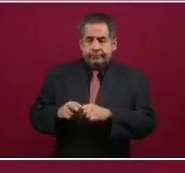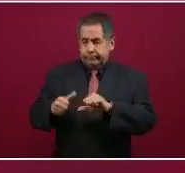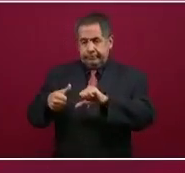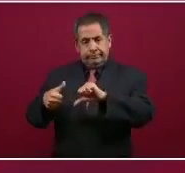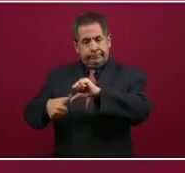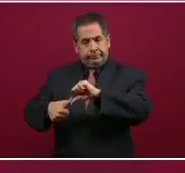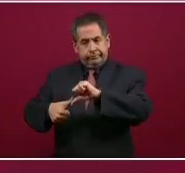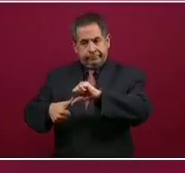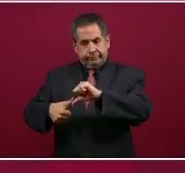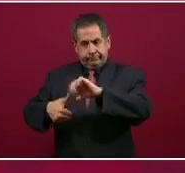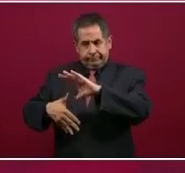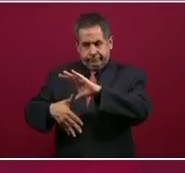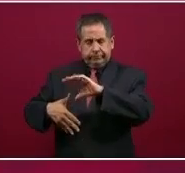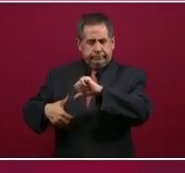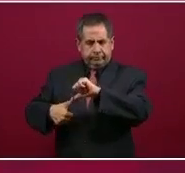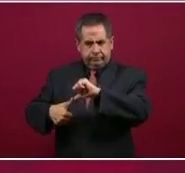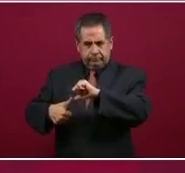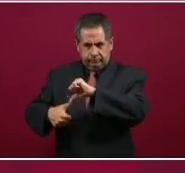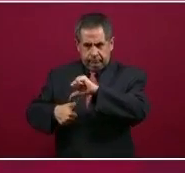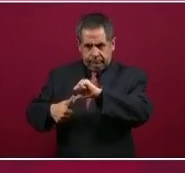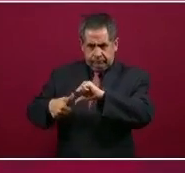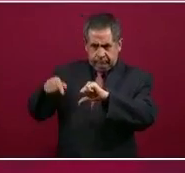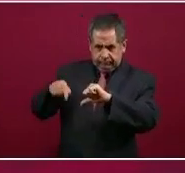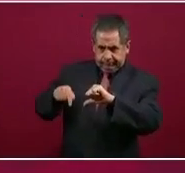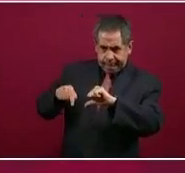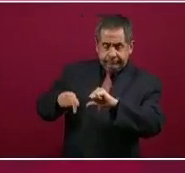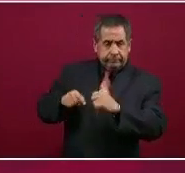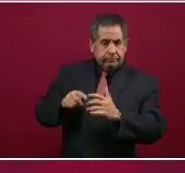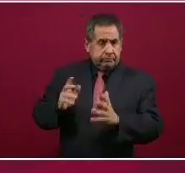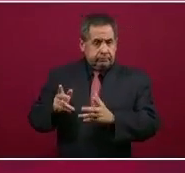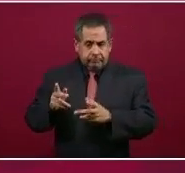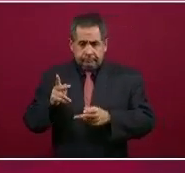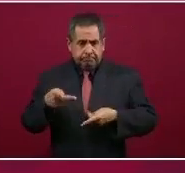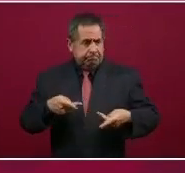Centroamérica, y es un plan completo,